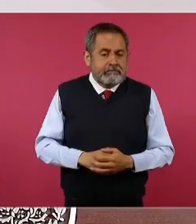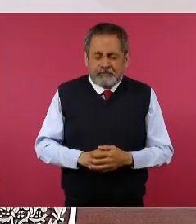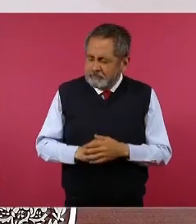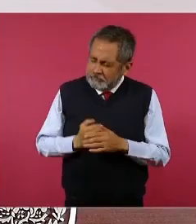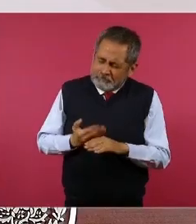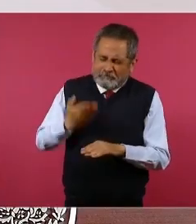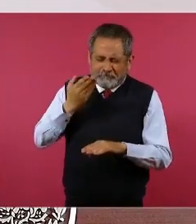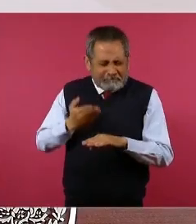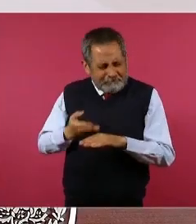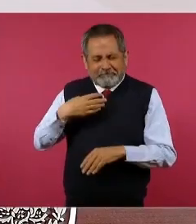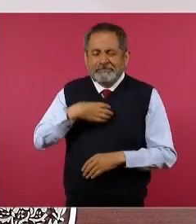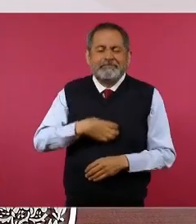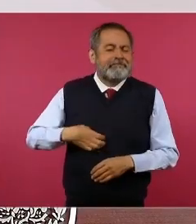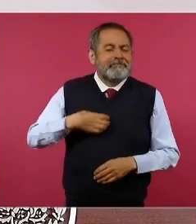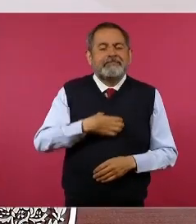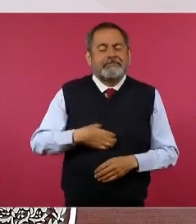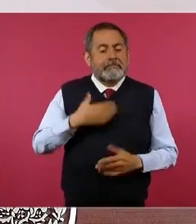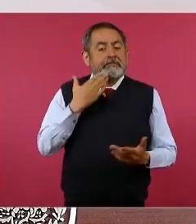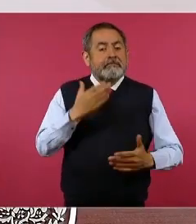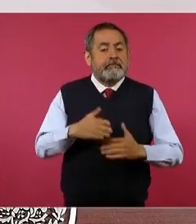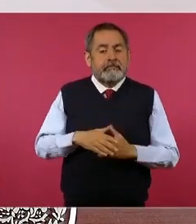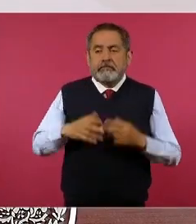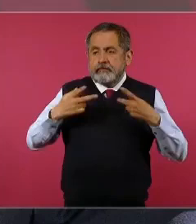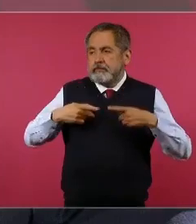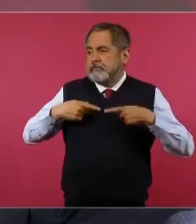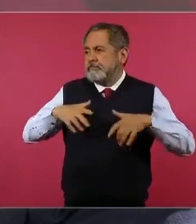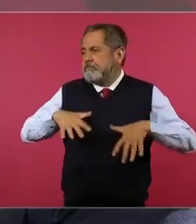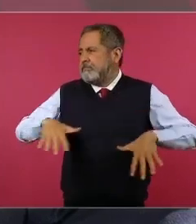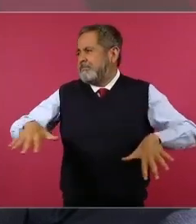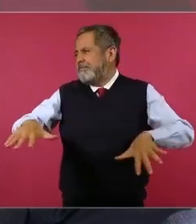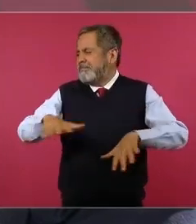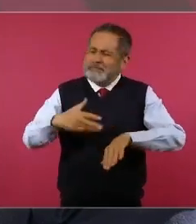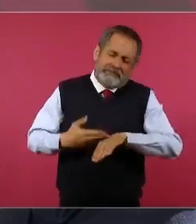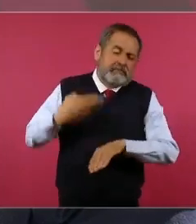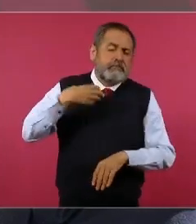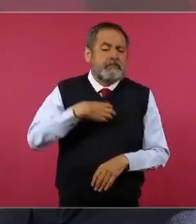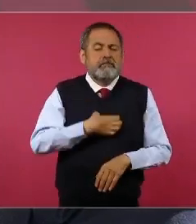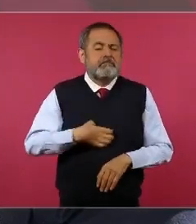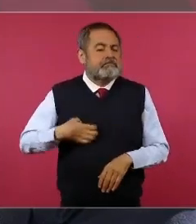Muy contentos, la gente muy contenta